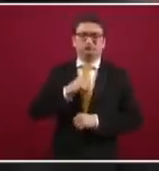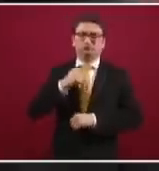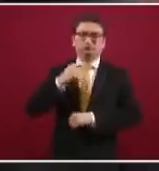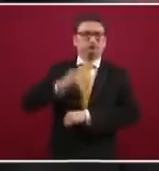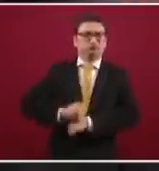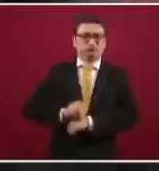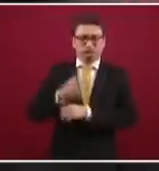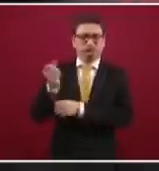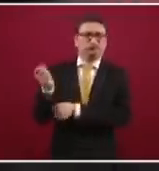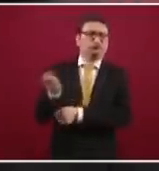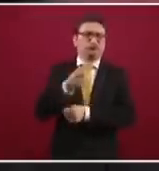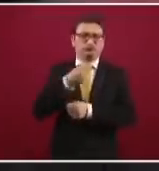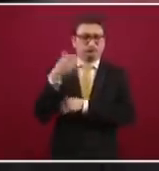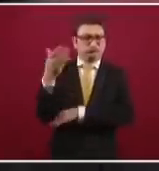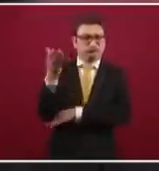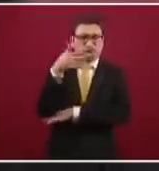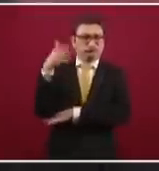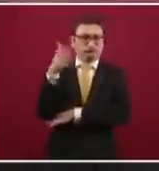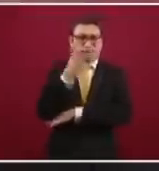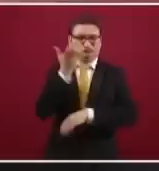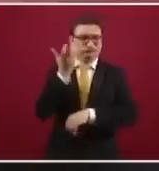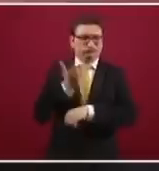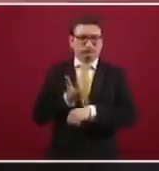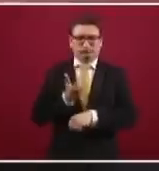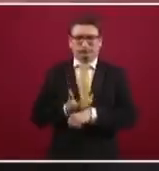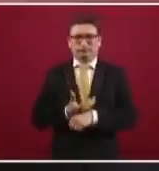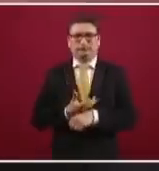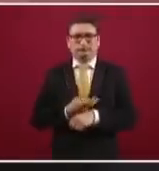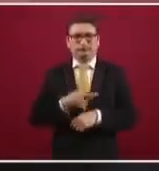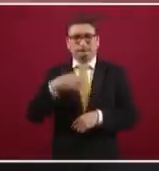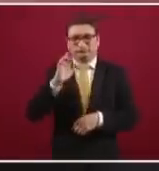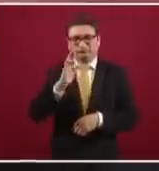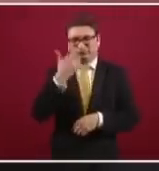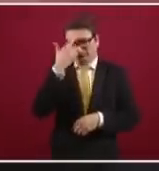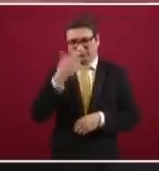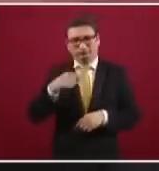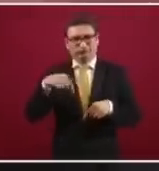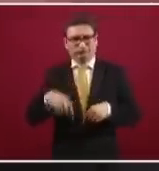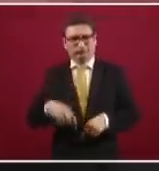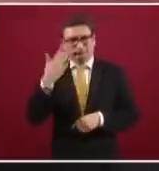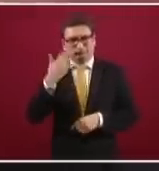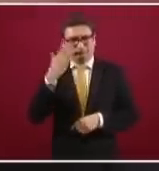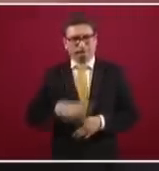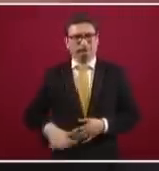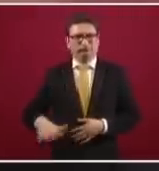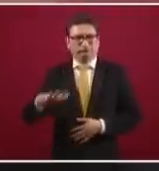estadounidense aquí, en Palacio Nacional.